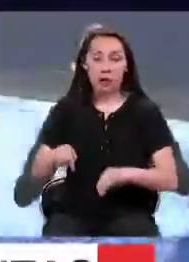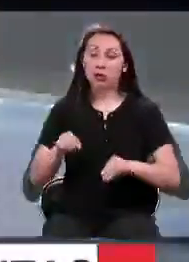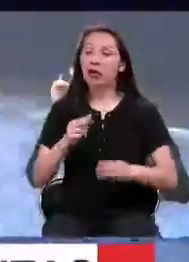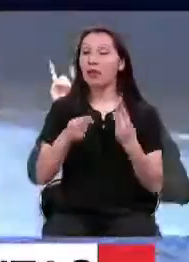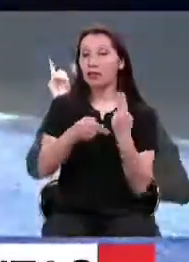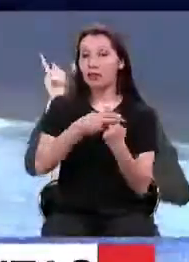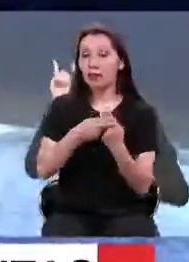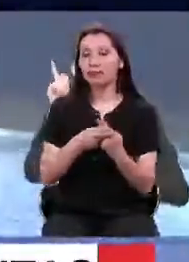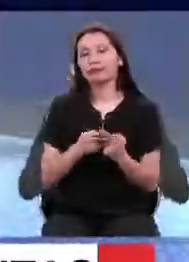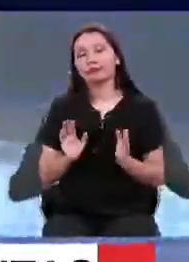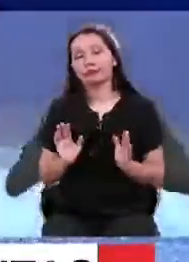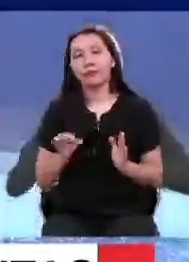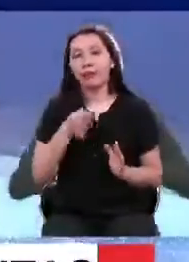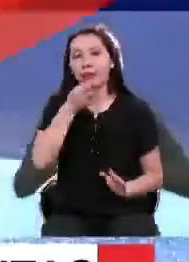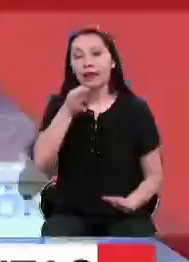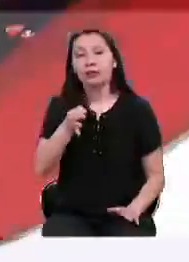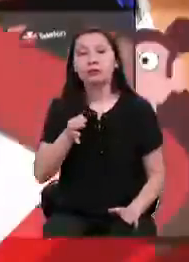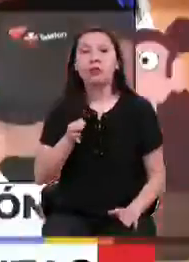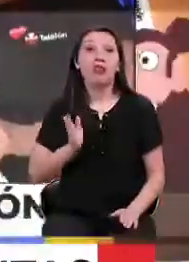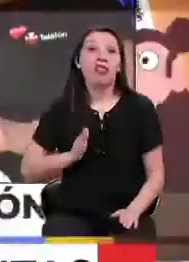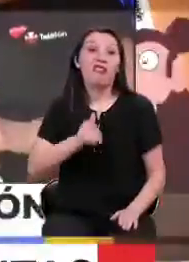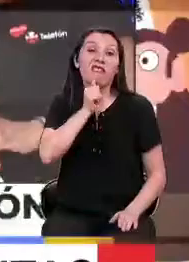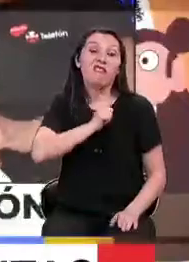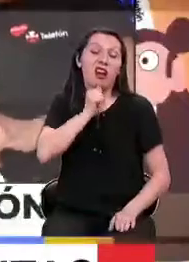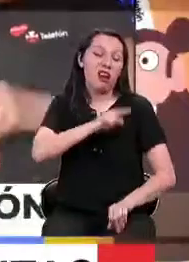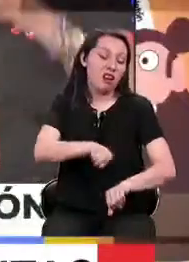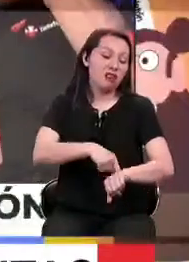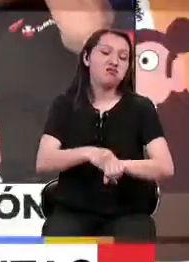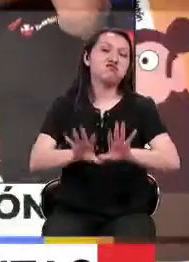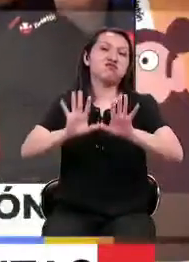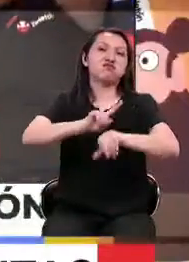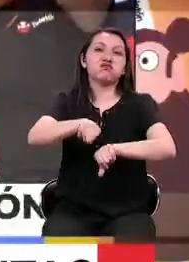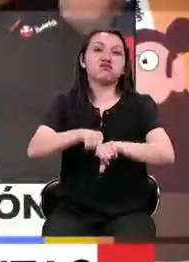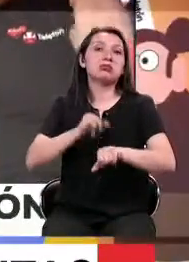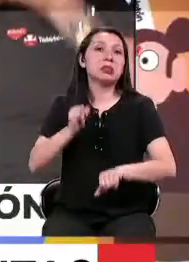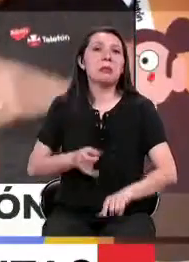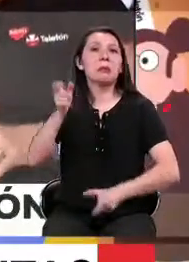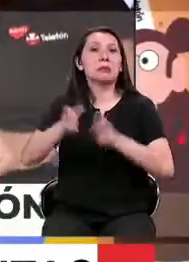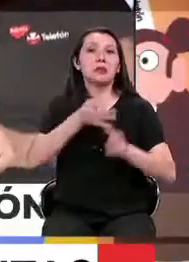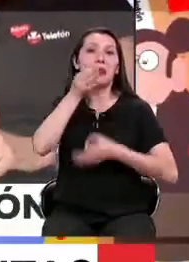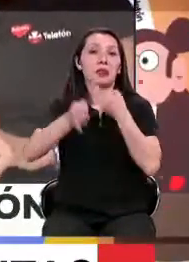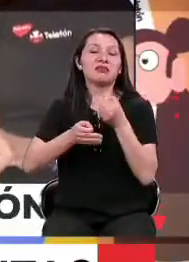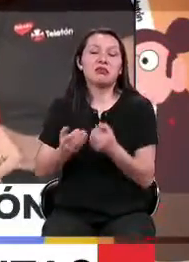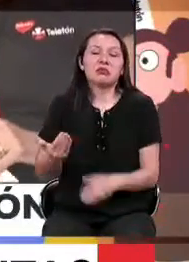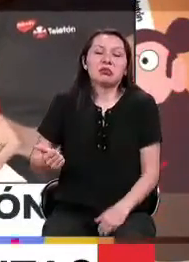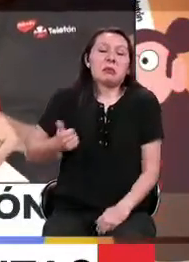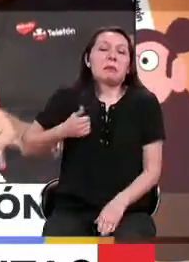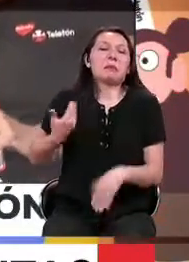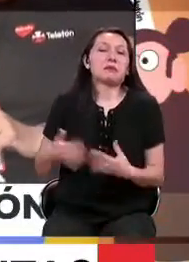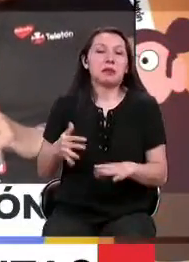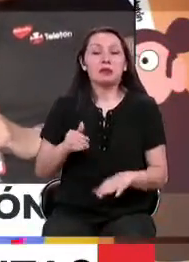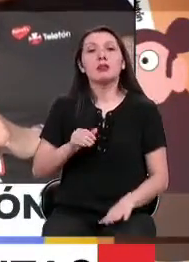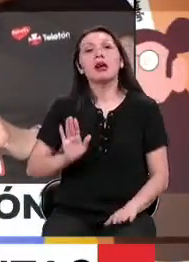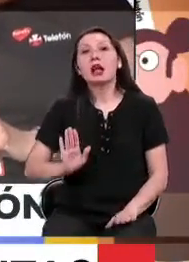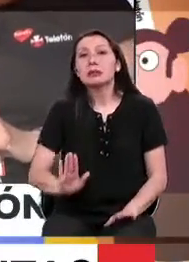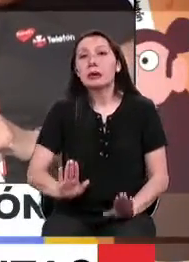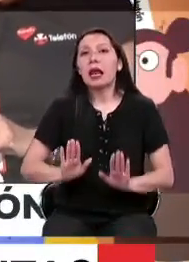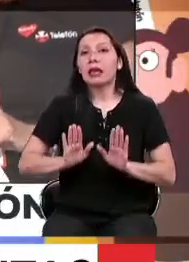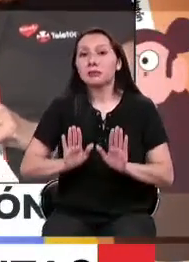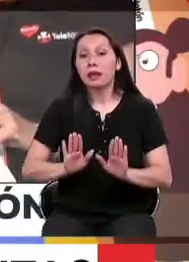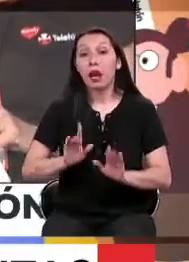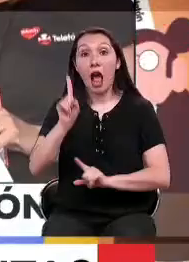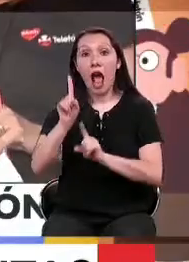es que, claro, que como todavía quedan 10 horas y que todavía es temprano, siempre se mantienen